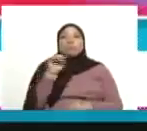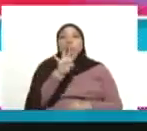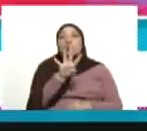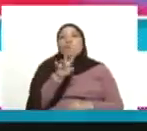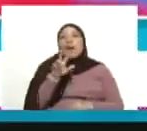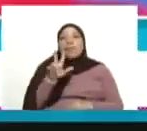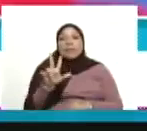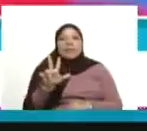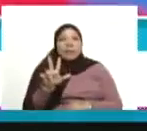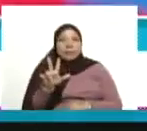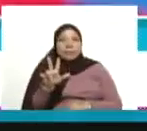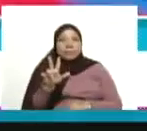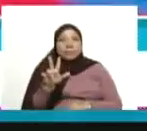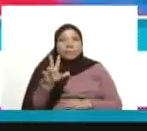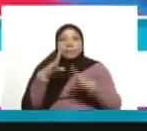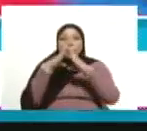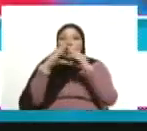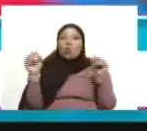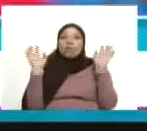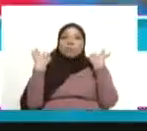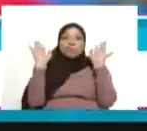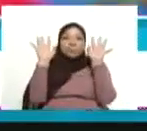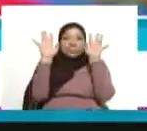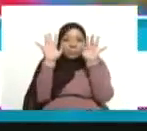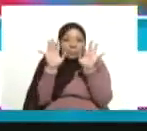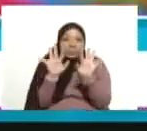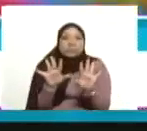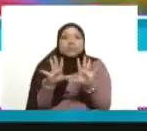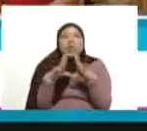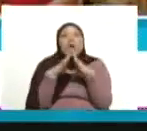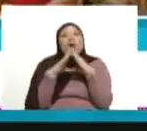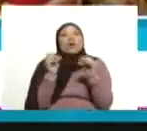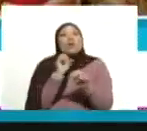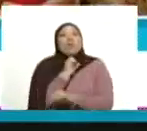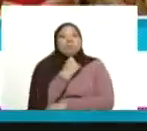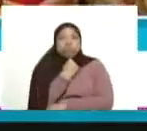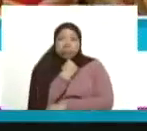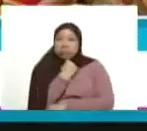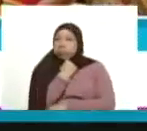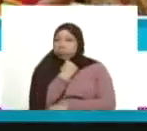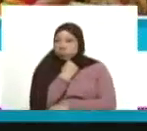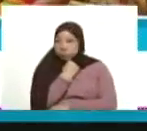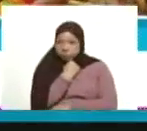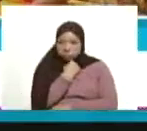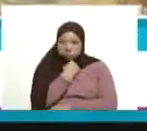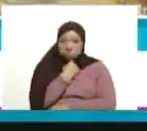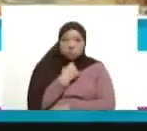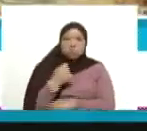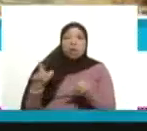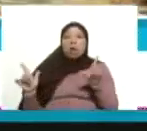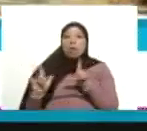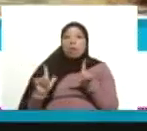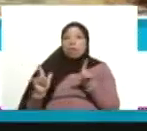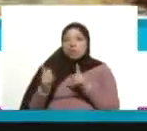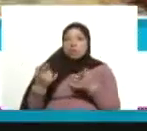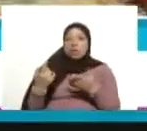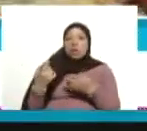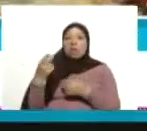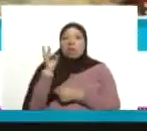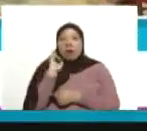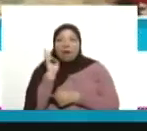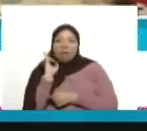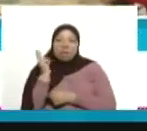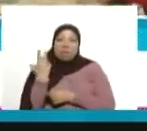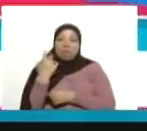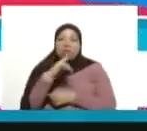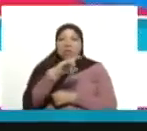43, todas censuradas, todas vetadas. A todas le aplicaron la política del silencio, del